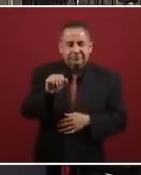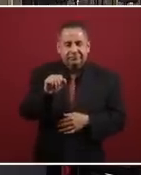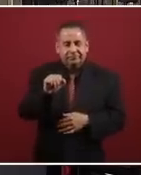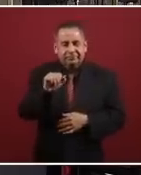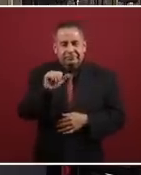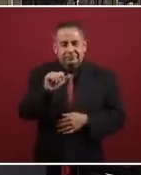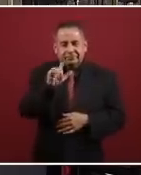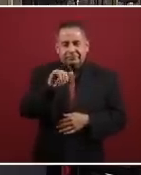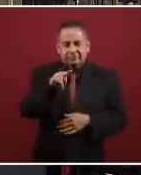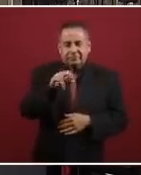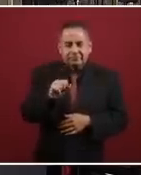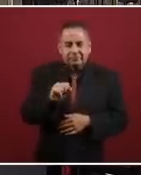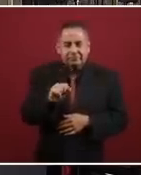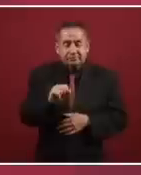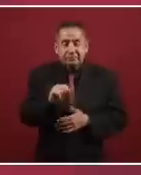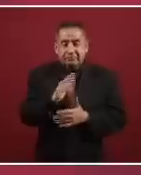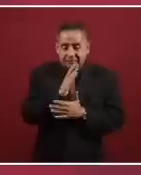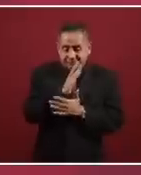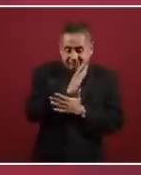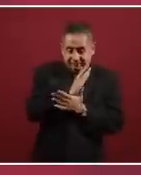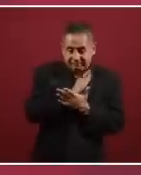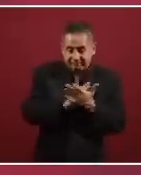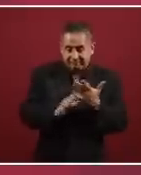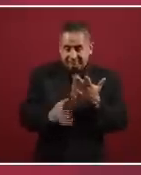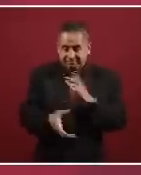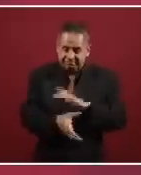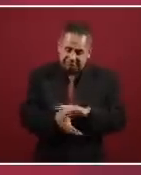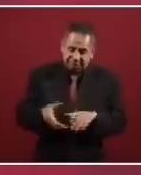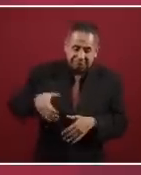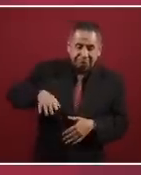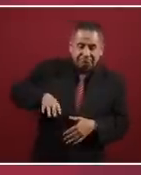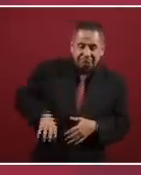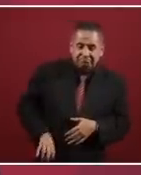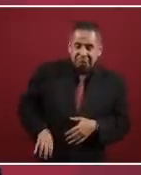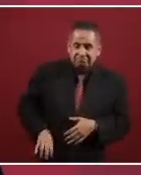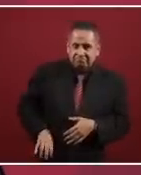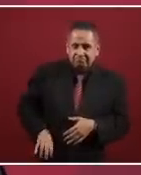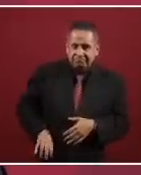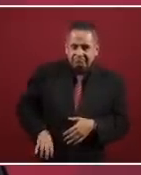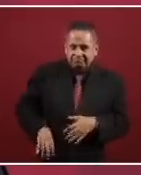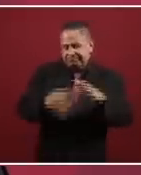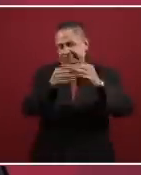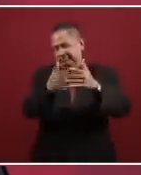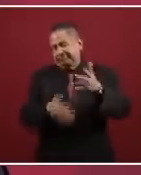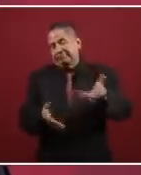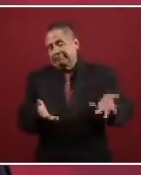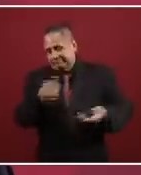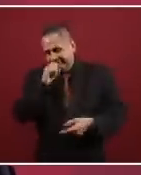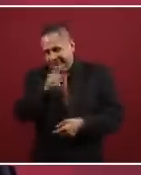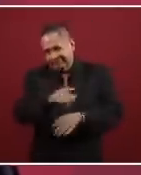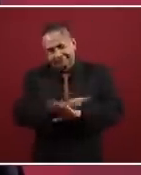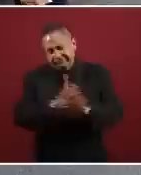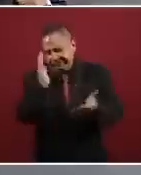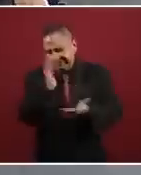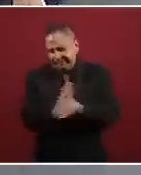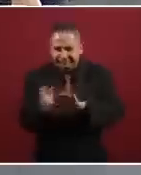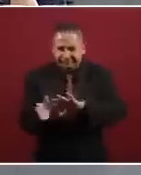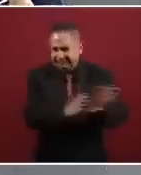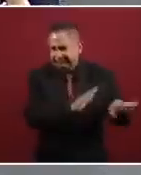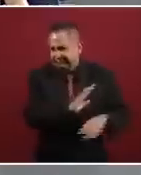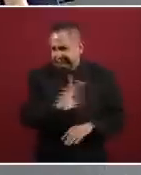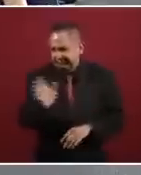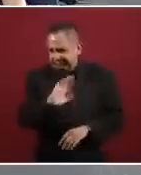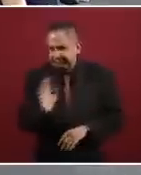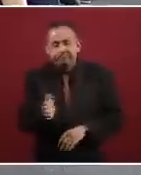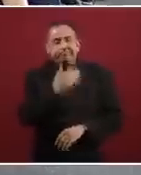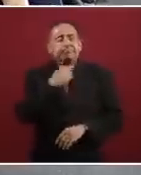Se robó la mitad de la partida secreta. Ya no toquemos esos temas, ¿eh? Por favor. La segunda pregunta,